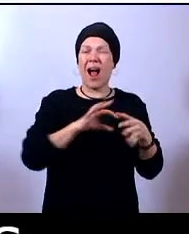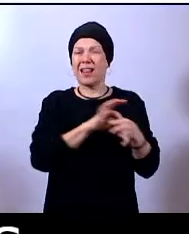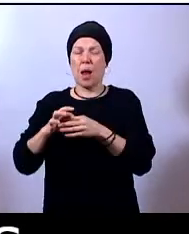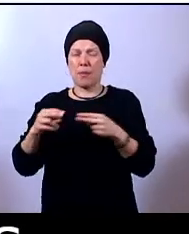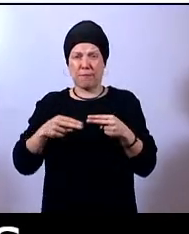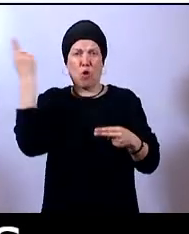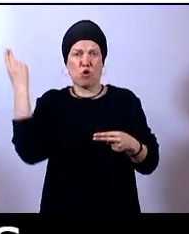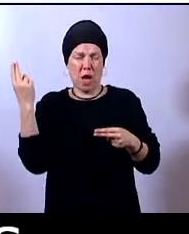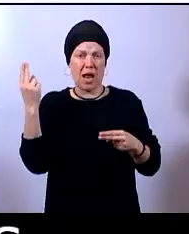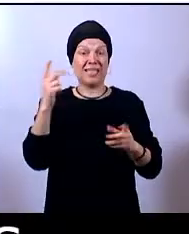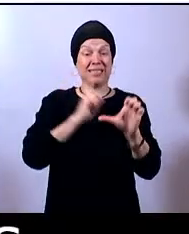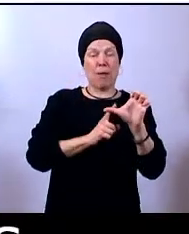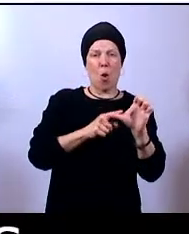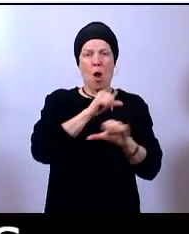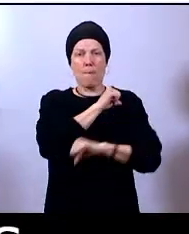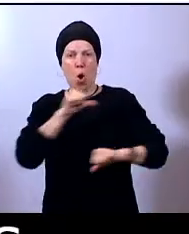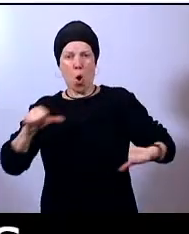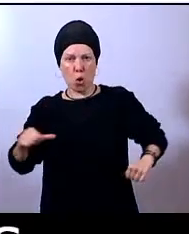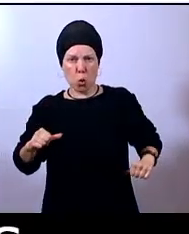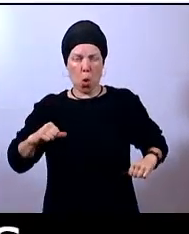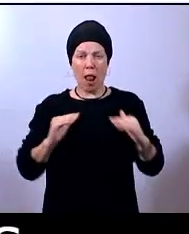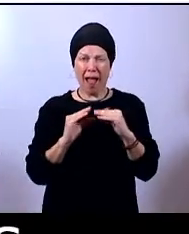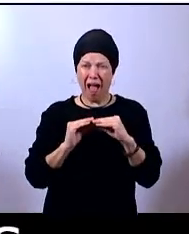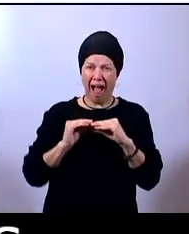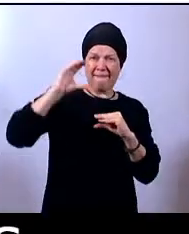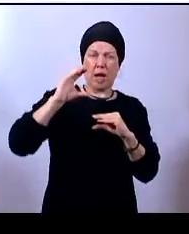Portugal aumente un 40%.